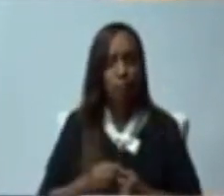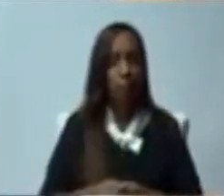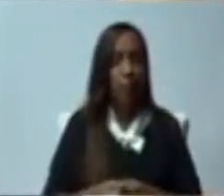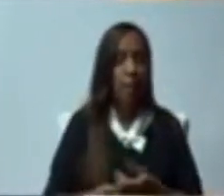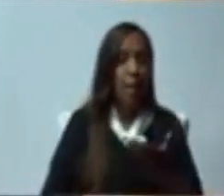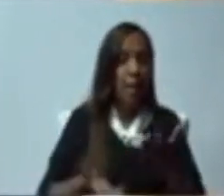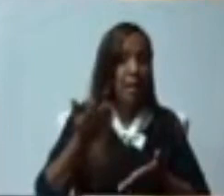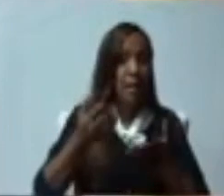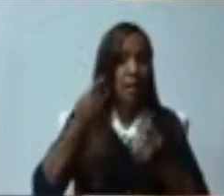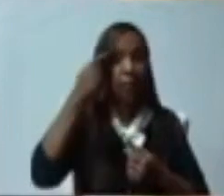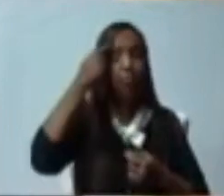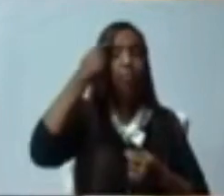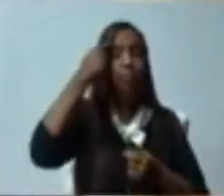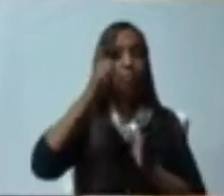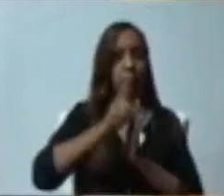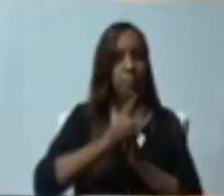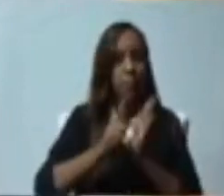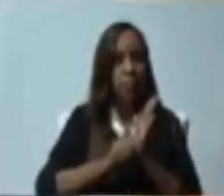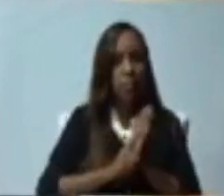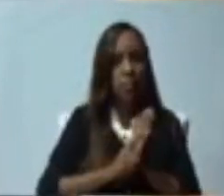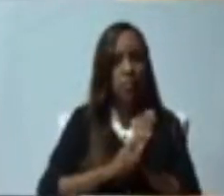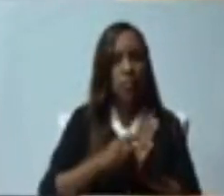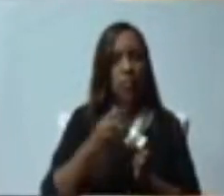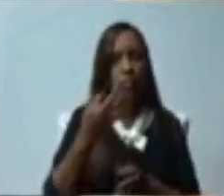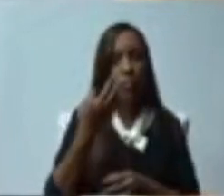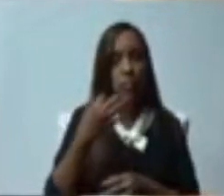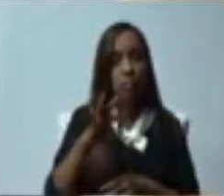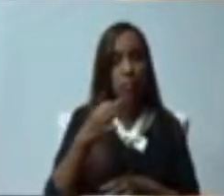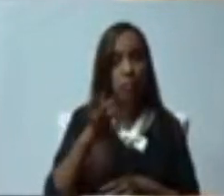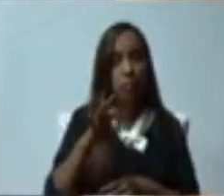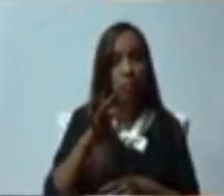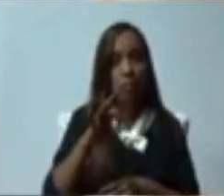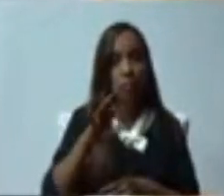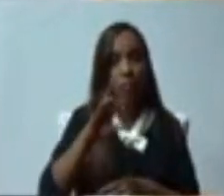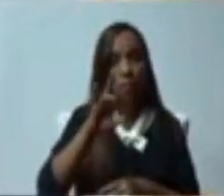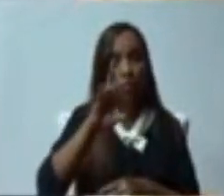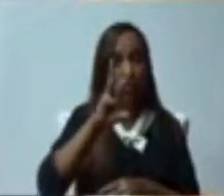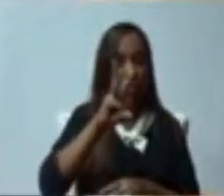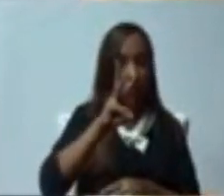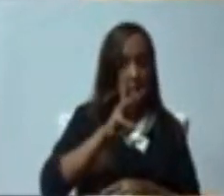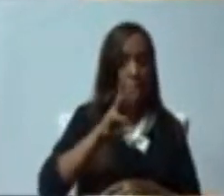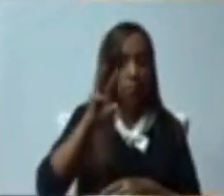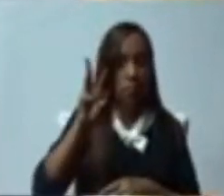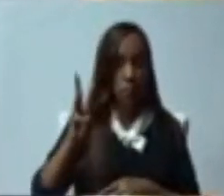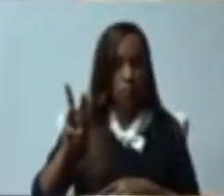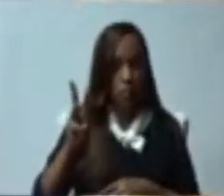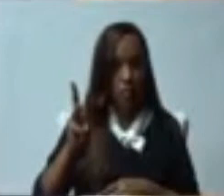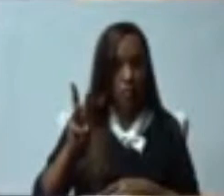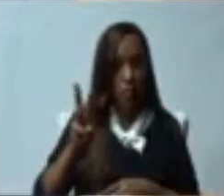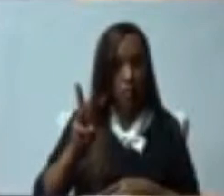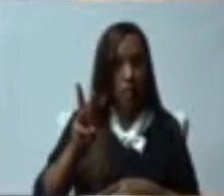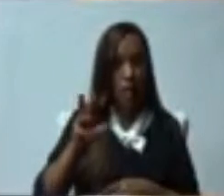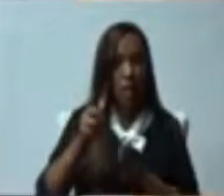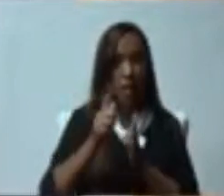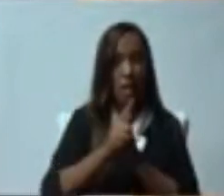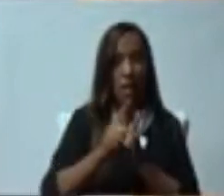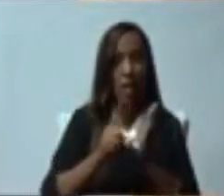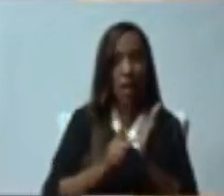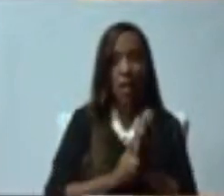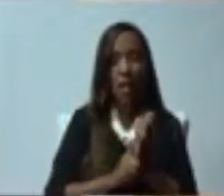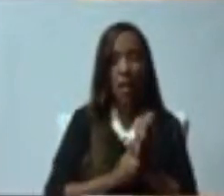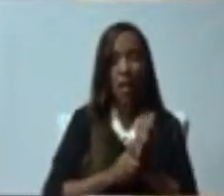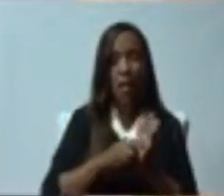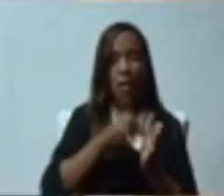1966 que a partir del 96 fue derogada. Una ley, aquella ley de